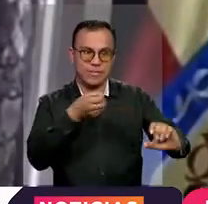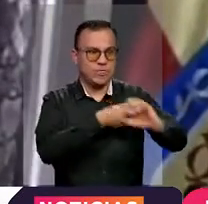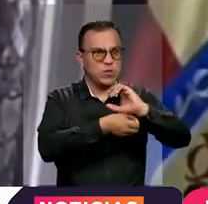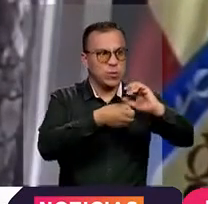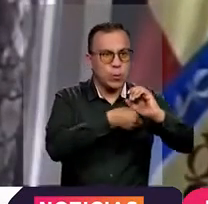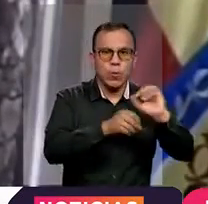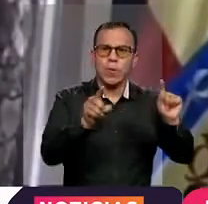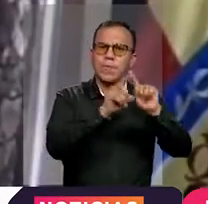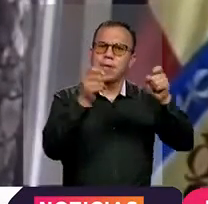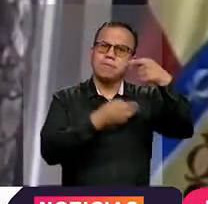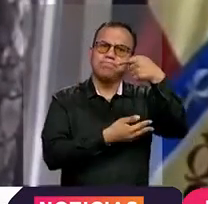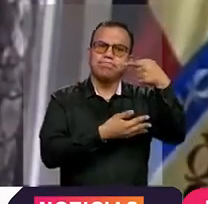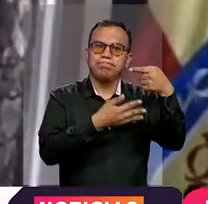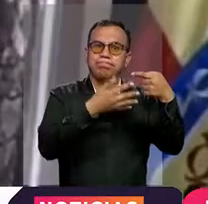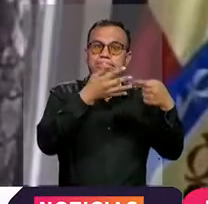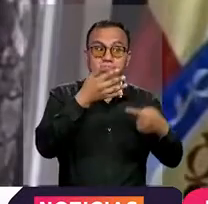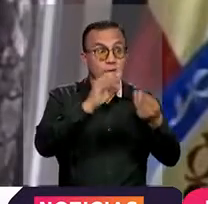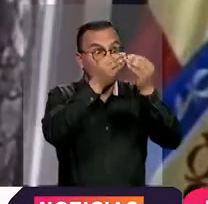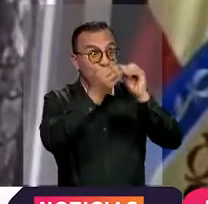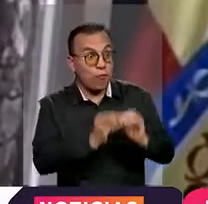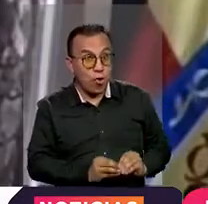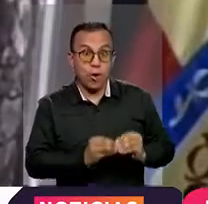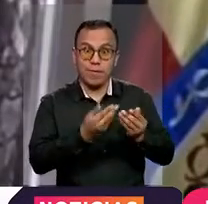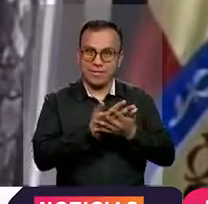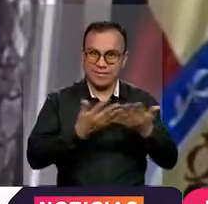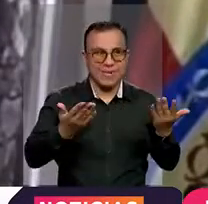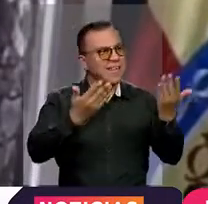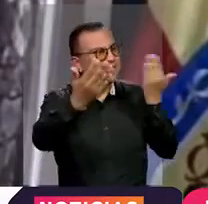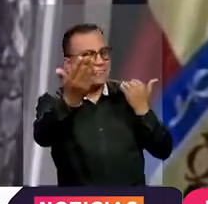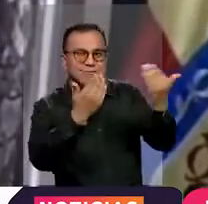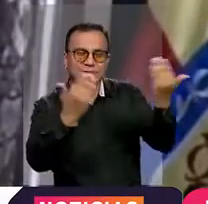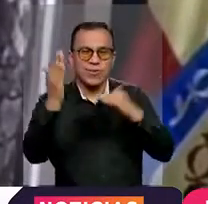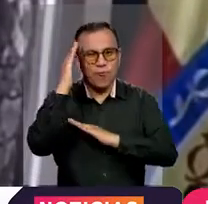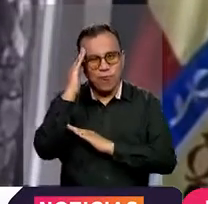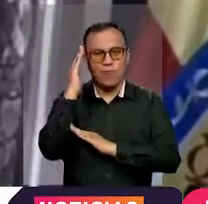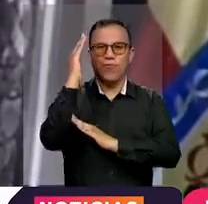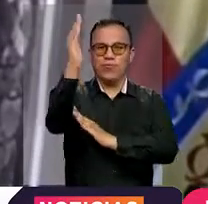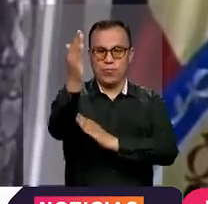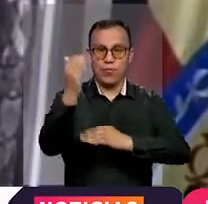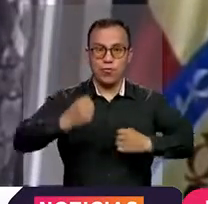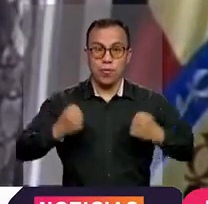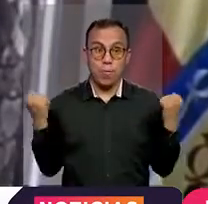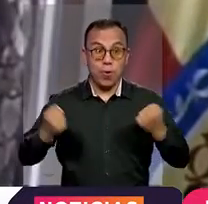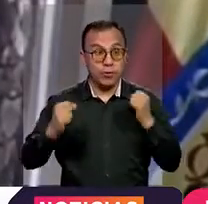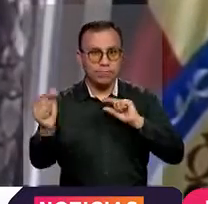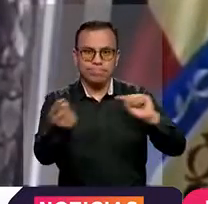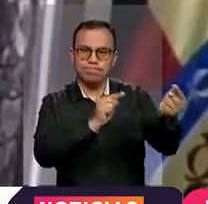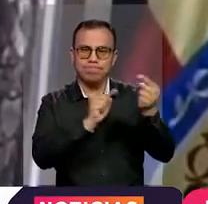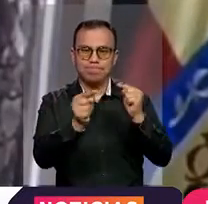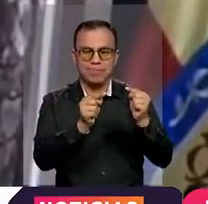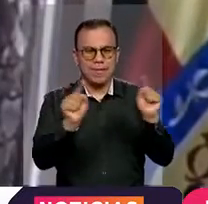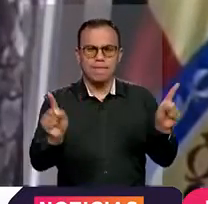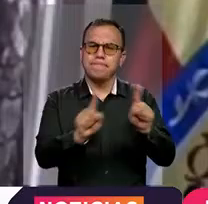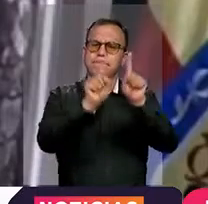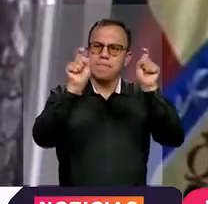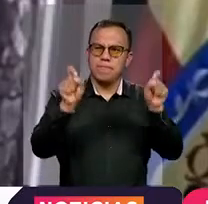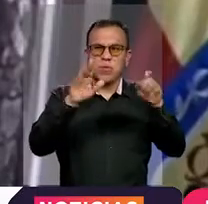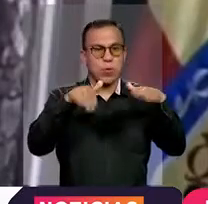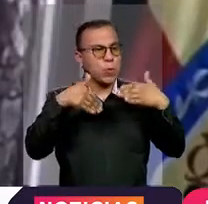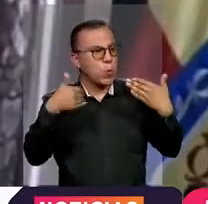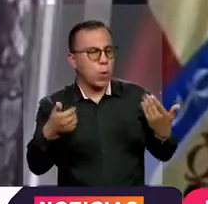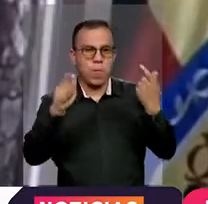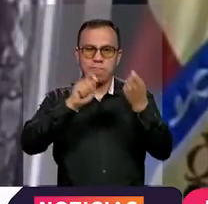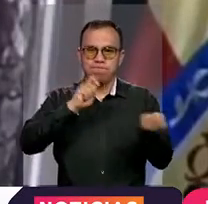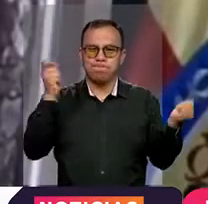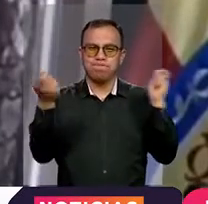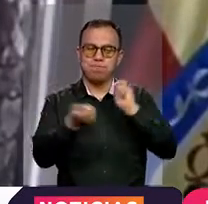de hablar de distintas formas de traer el futuro de Bogotá a esta discusión, de hablar de cómo vamos a cambiar